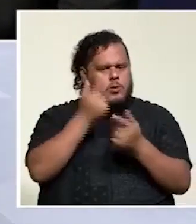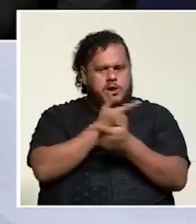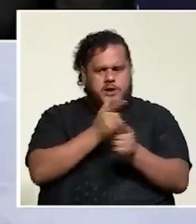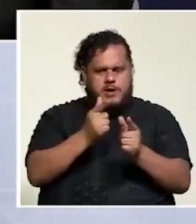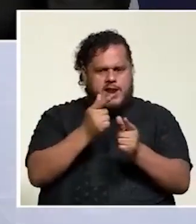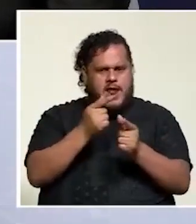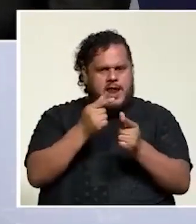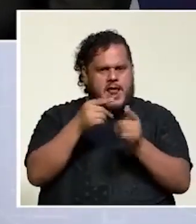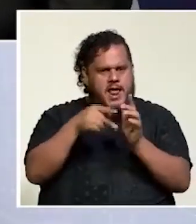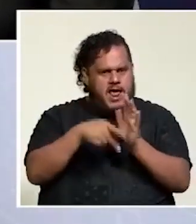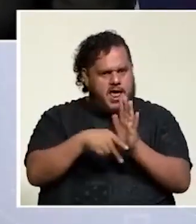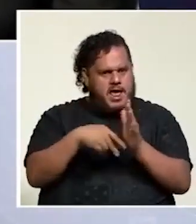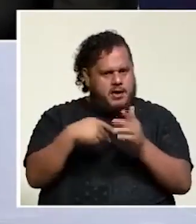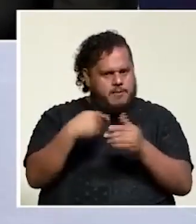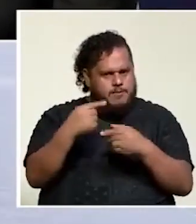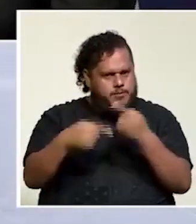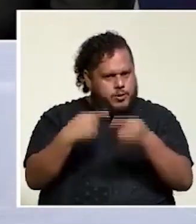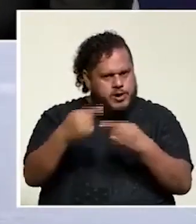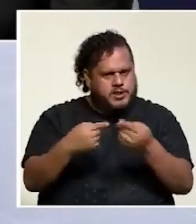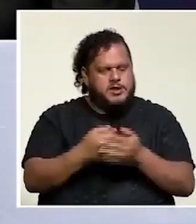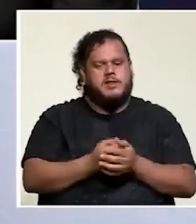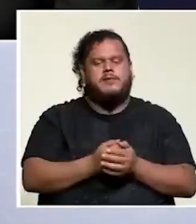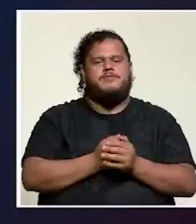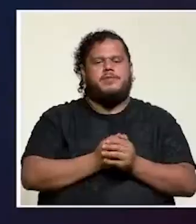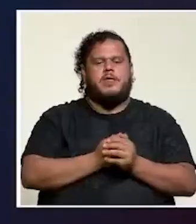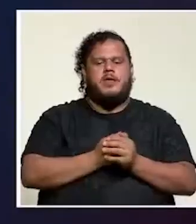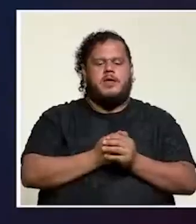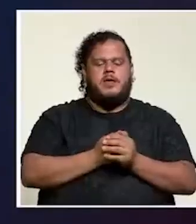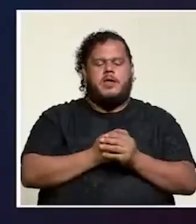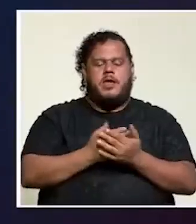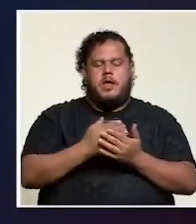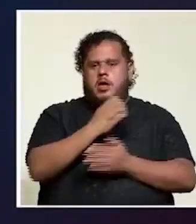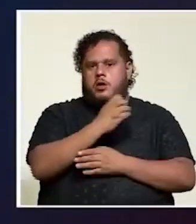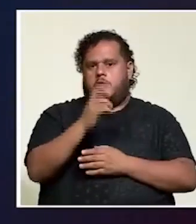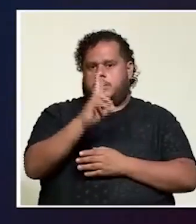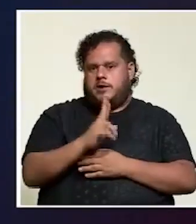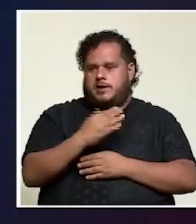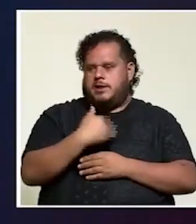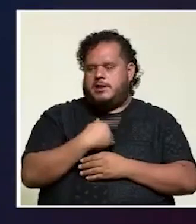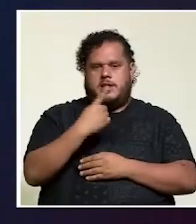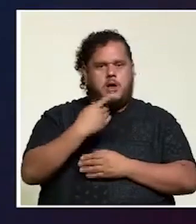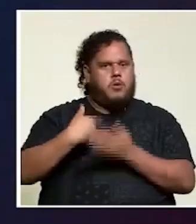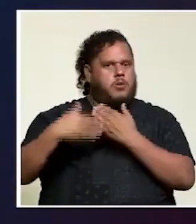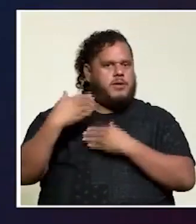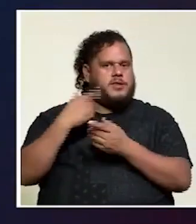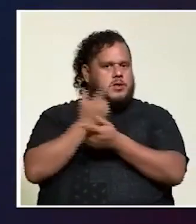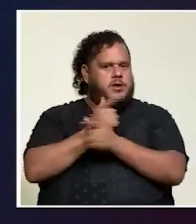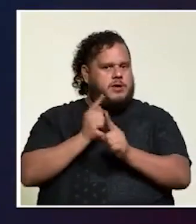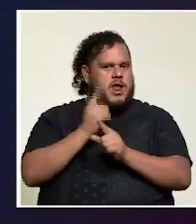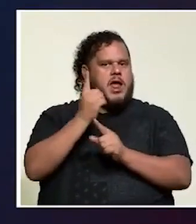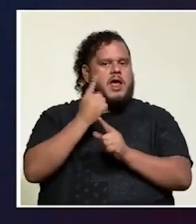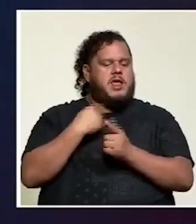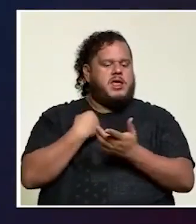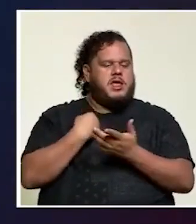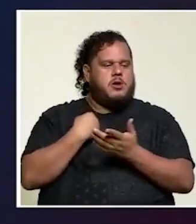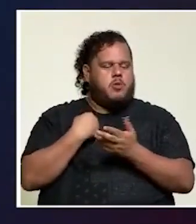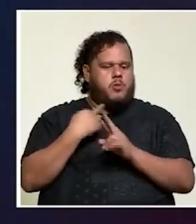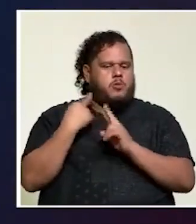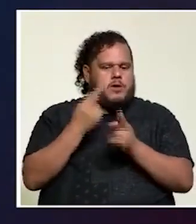por recordar, Vilma, en sencillo. Sí, que Costa Rica tiene un pasado liberal y un legado liberal